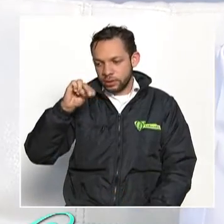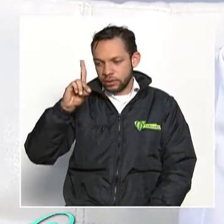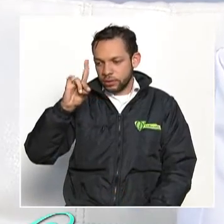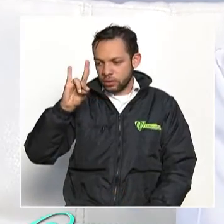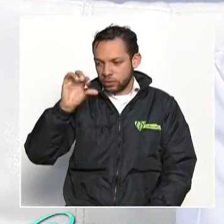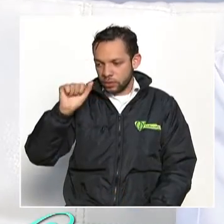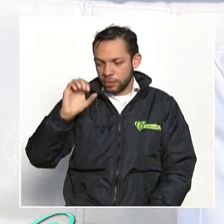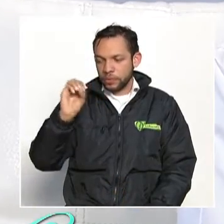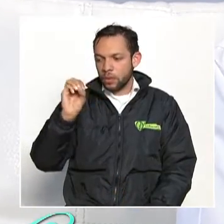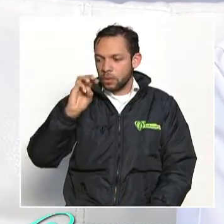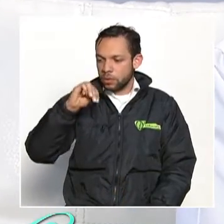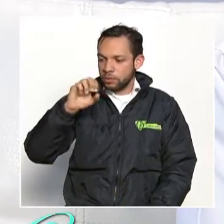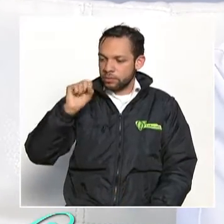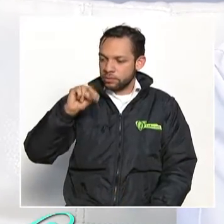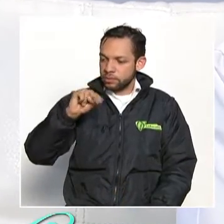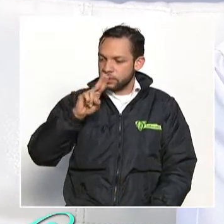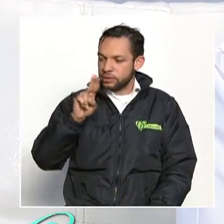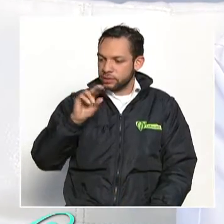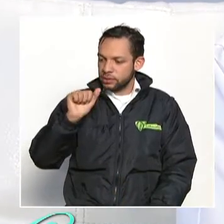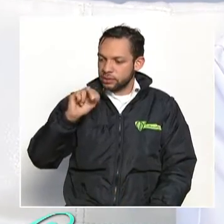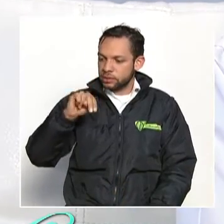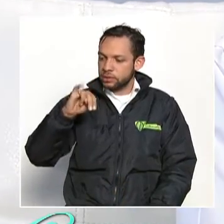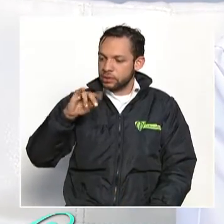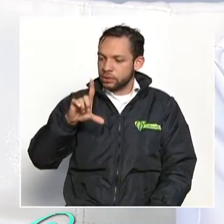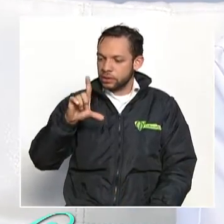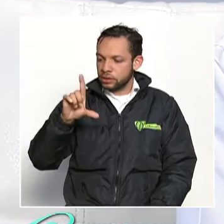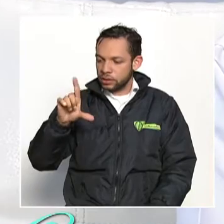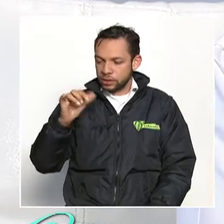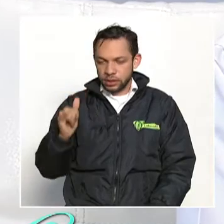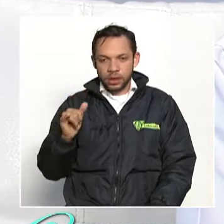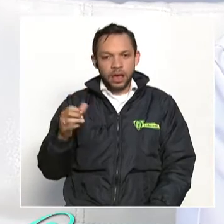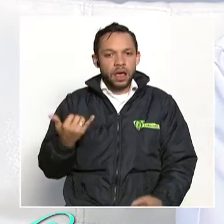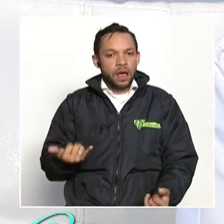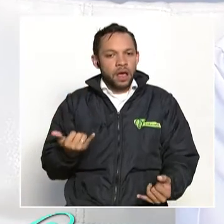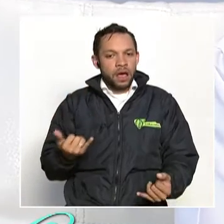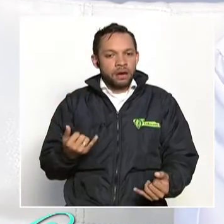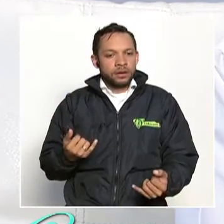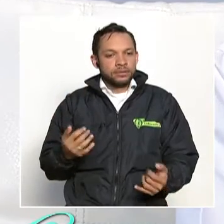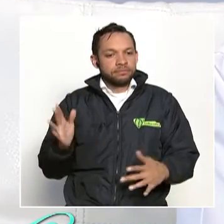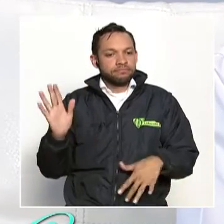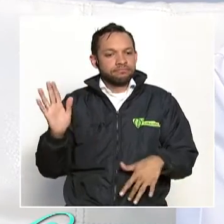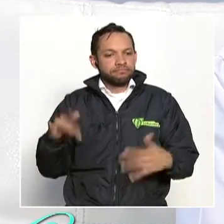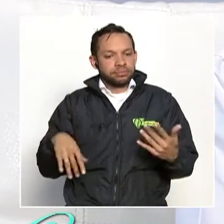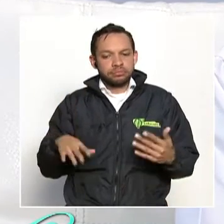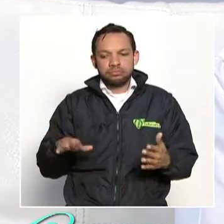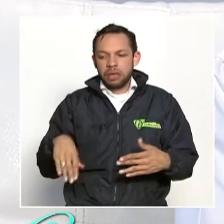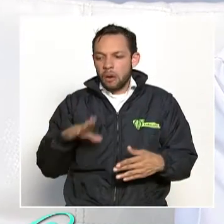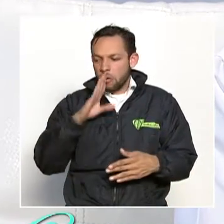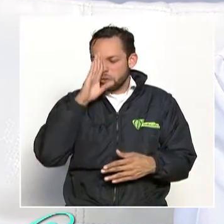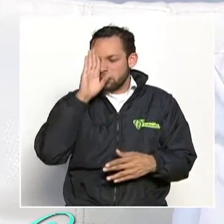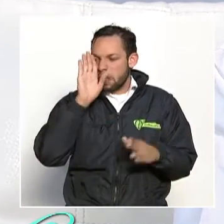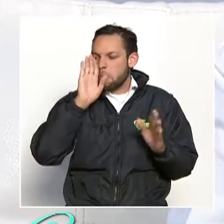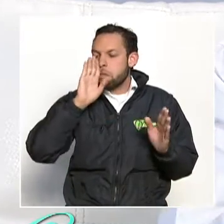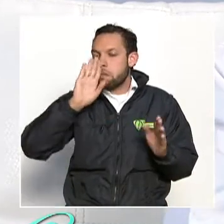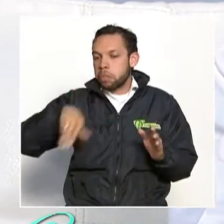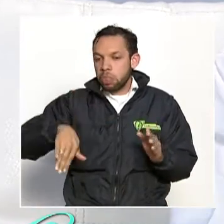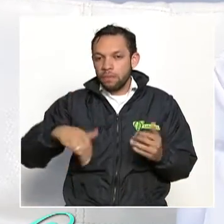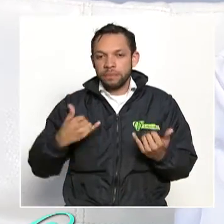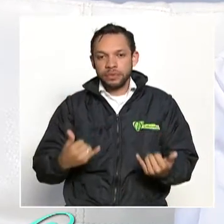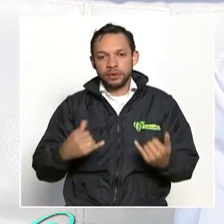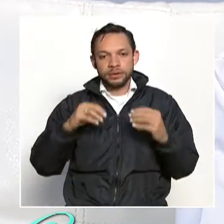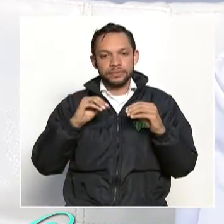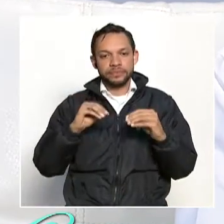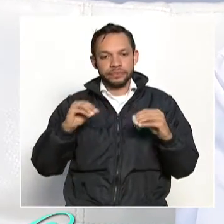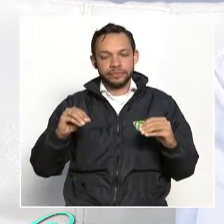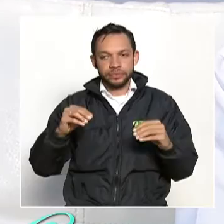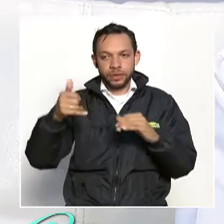investigaciones en diferentes cosas. No entiendo por qué motivo se fue perdiendo la costumbre de los enemas. Y hoy en día uno habla de